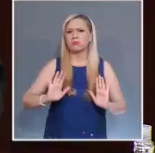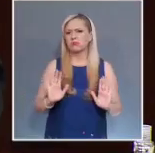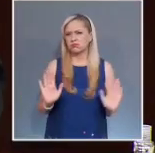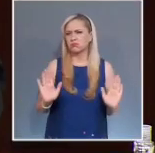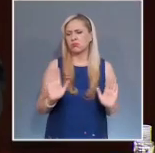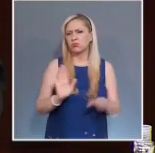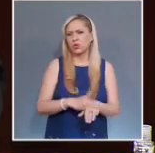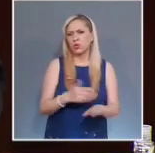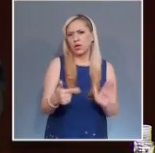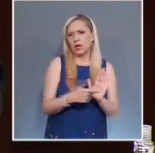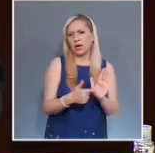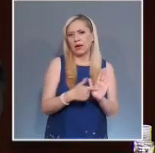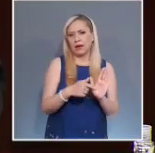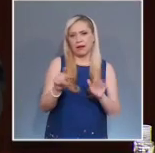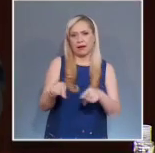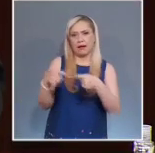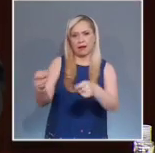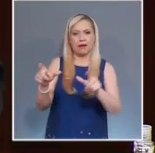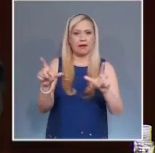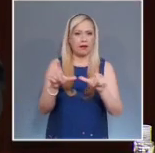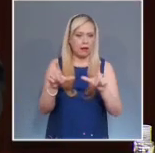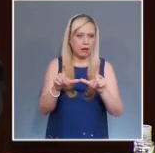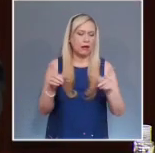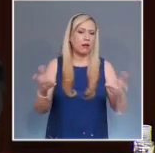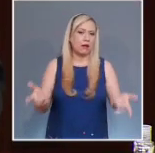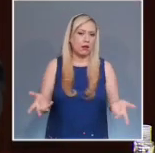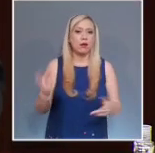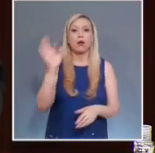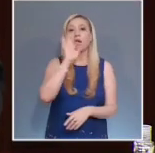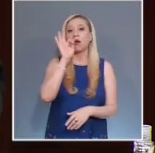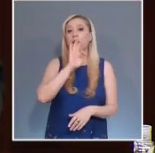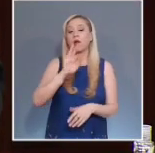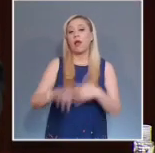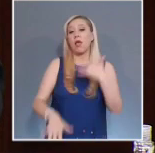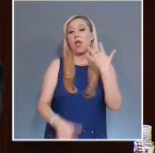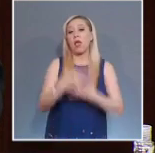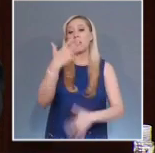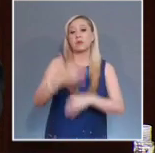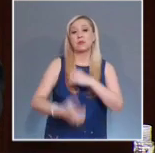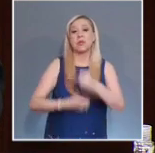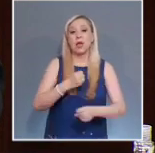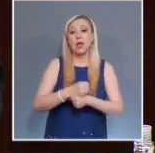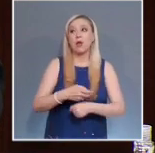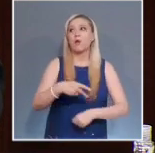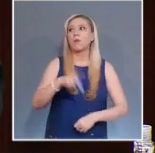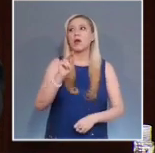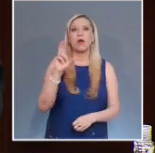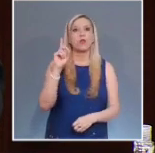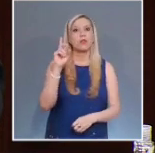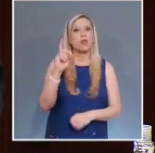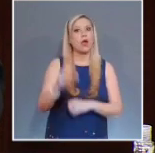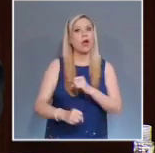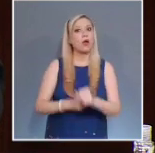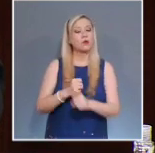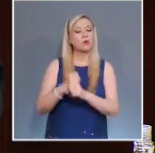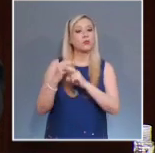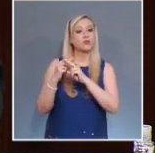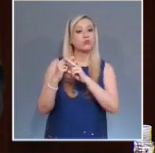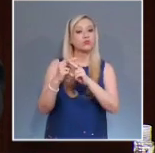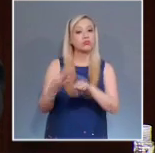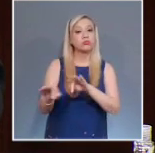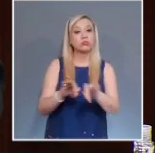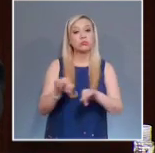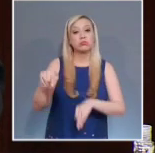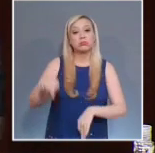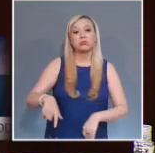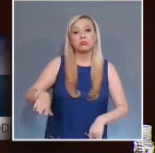respectivo. Ya que si se les nombra para ocupar el cargo 15 años, pero se cumplen los 30 años de servicio al Estado, pues ya no